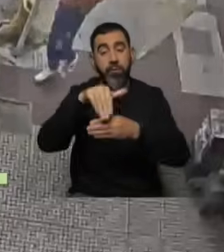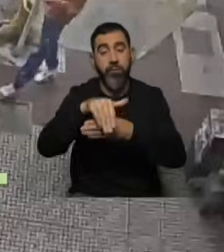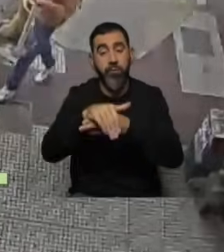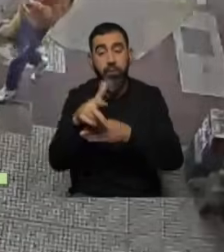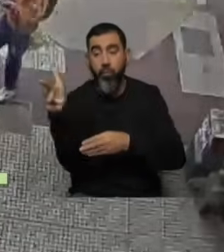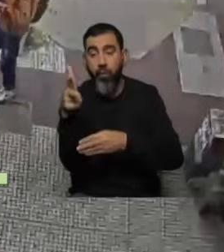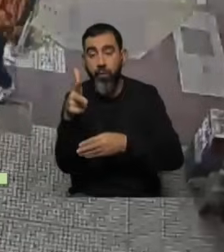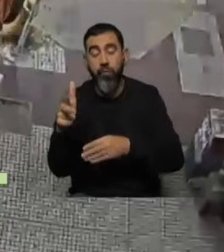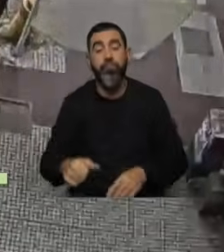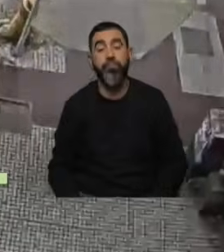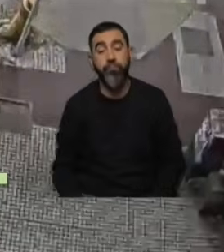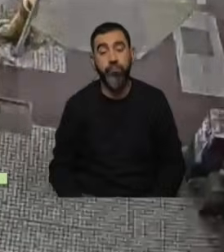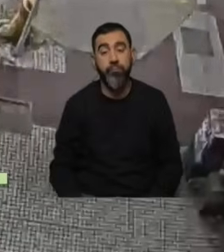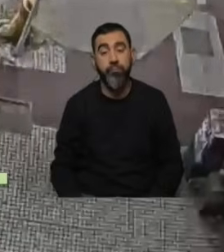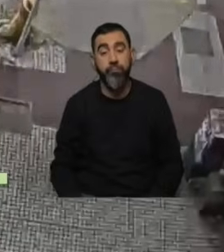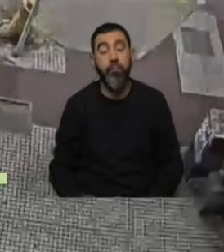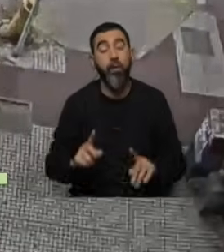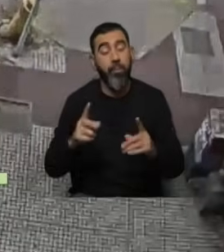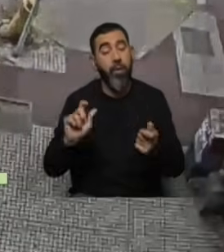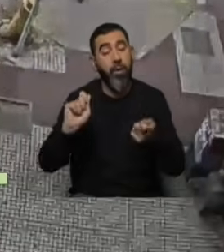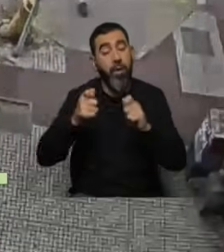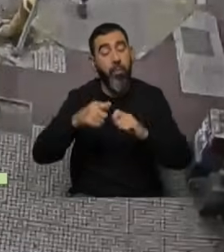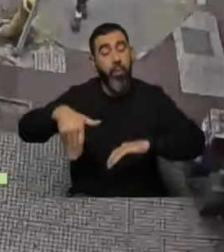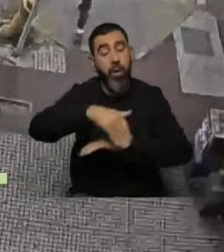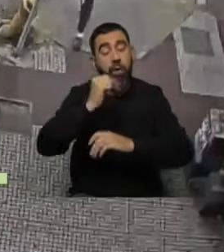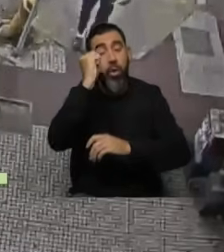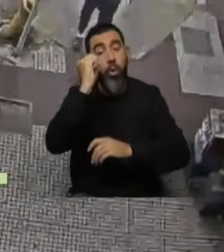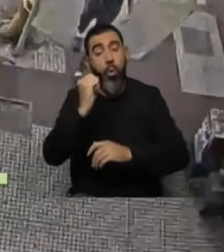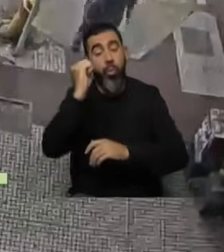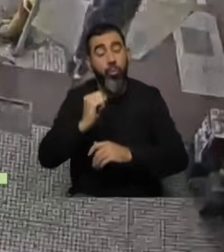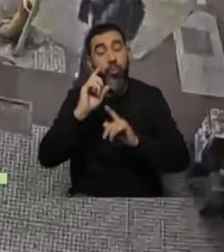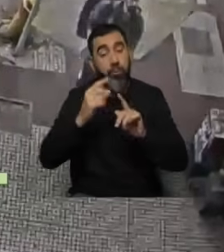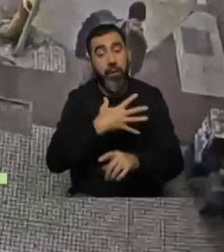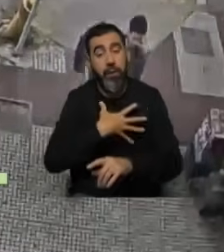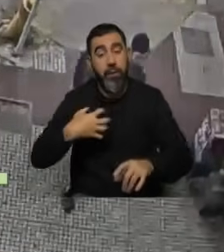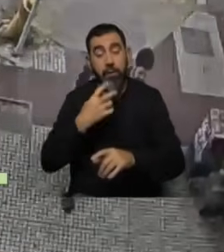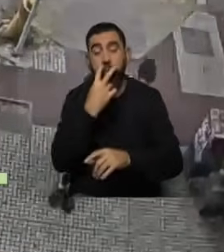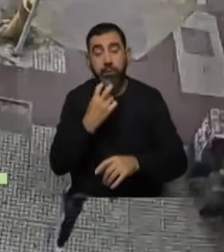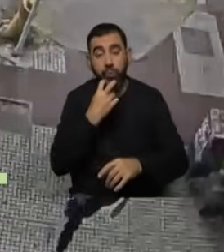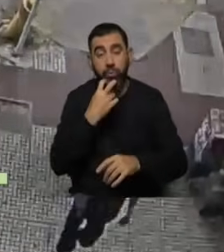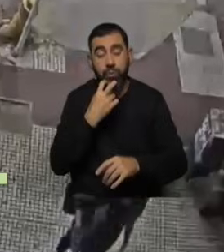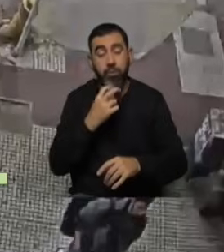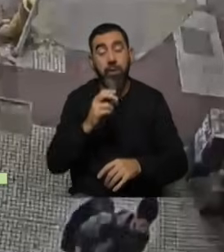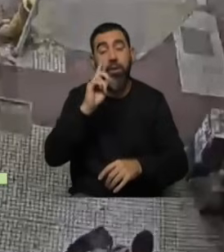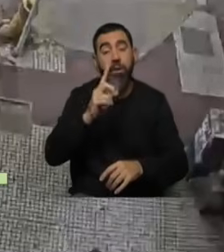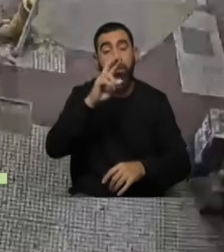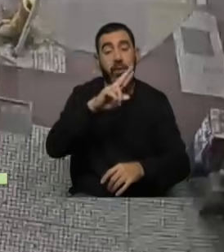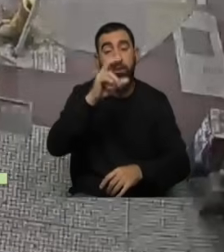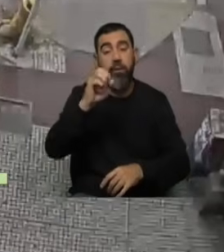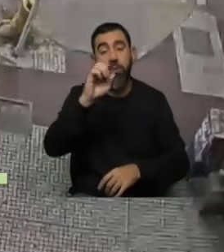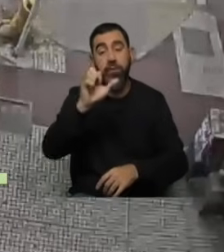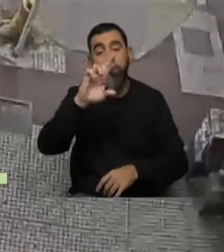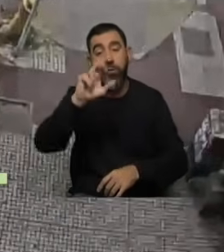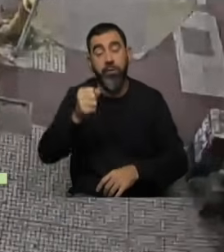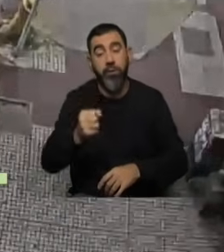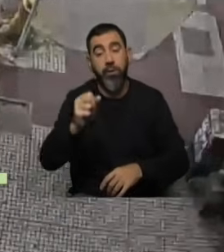filmación y las líneas van a estar afectadas todas las que van a Luis Valle veres hasta delta del tigre allí en el departamento de San José y Roque grasera entre 21 de Septiembre y